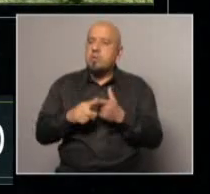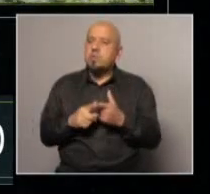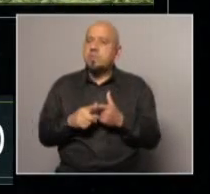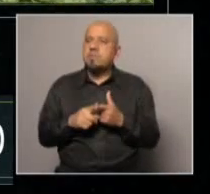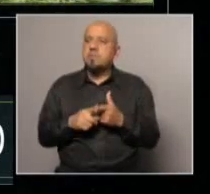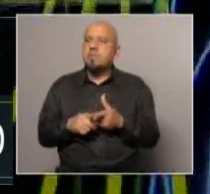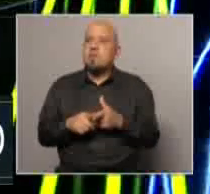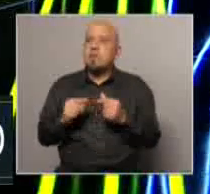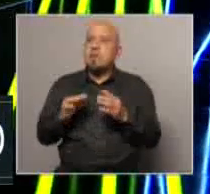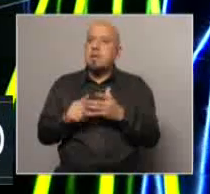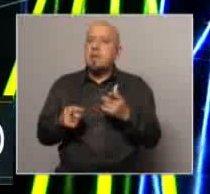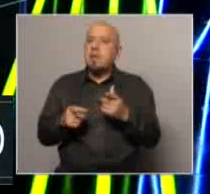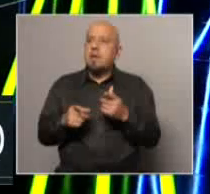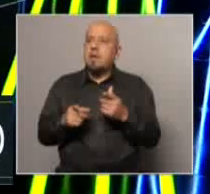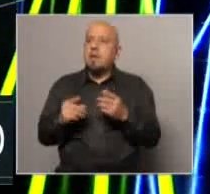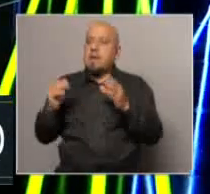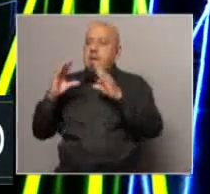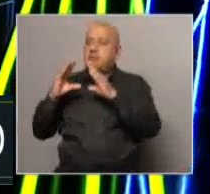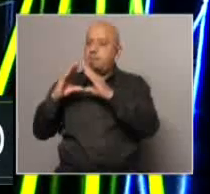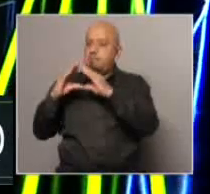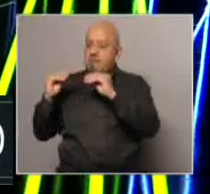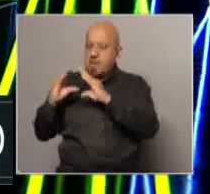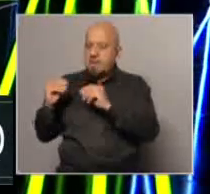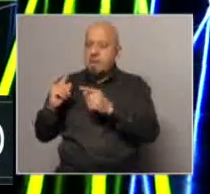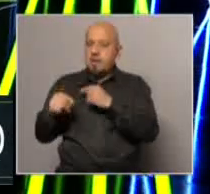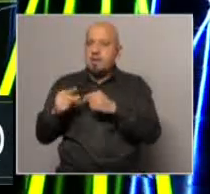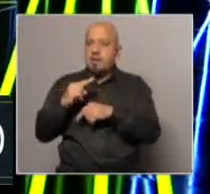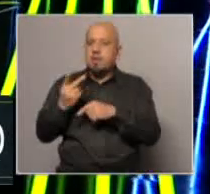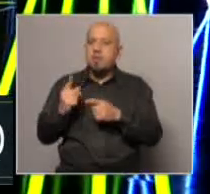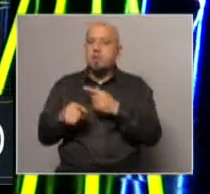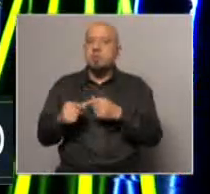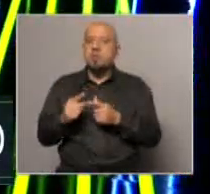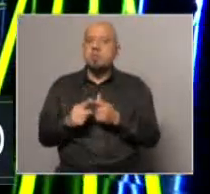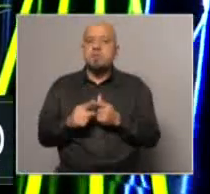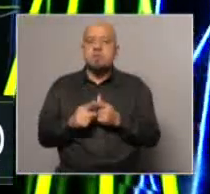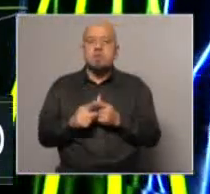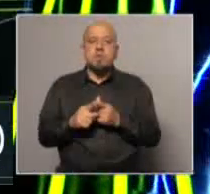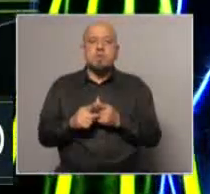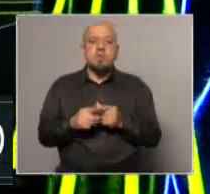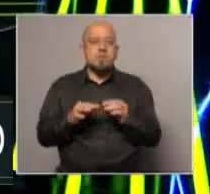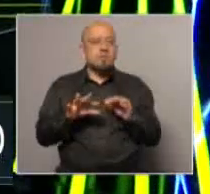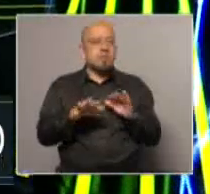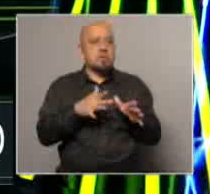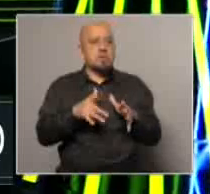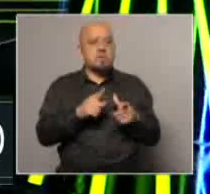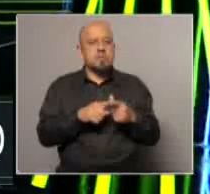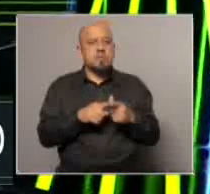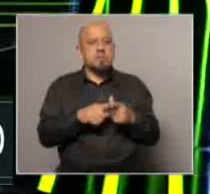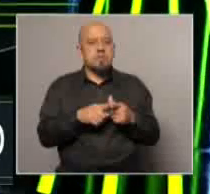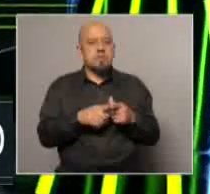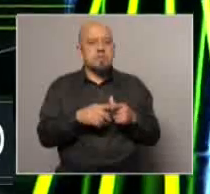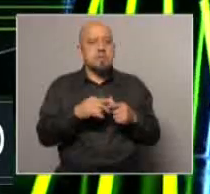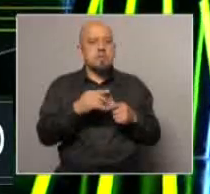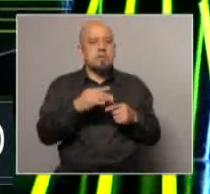¿En plata o en cantidad? En las dos. En las dos. La que te sea más fácil. No, a ver, son alrededor de 4 o